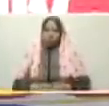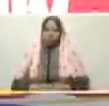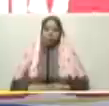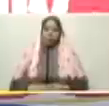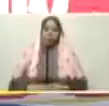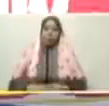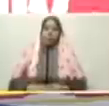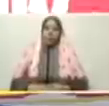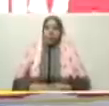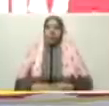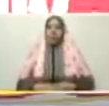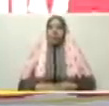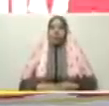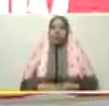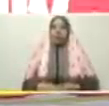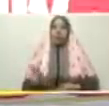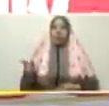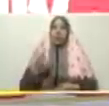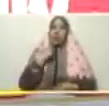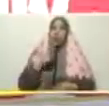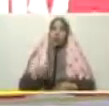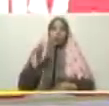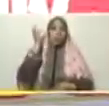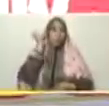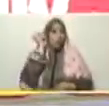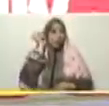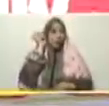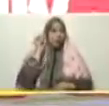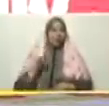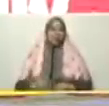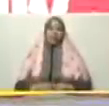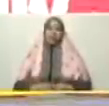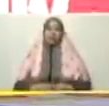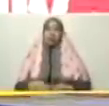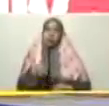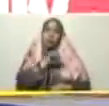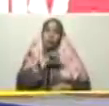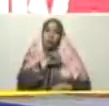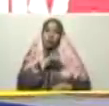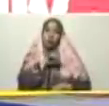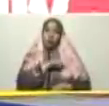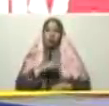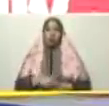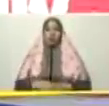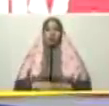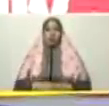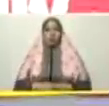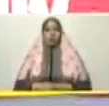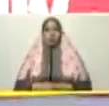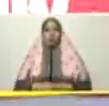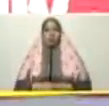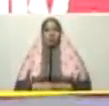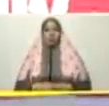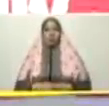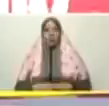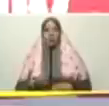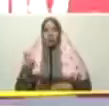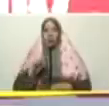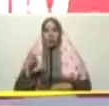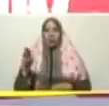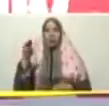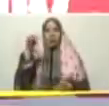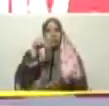por rodolfo no por maría no te asustes héctor no va para miranda